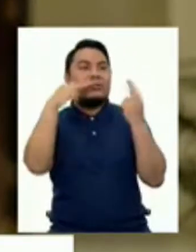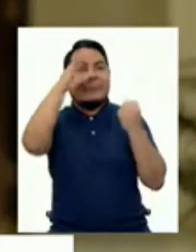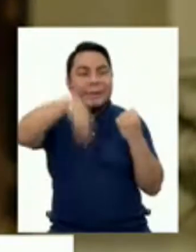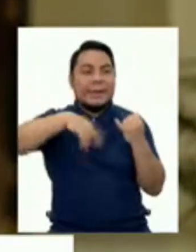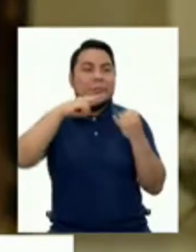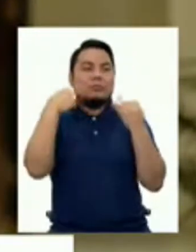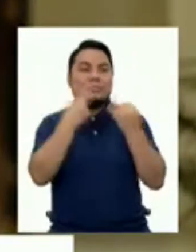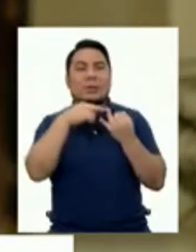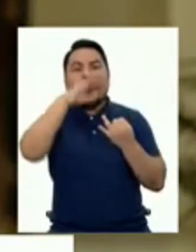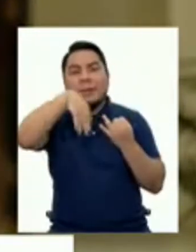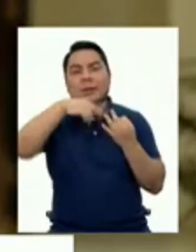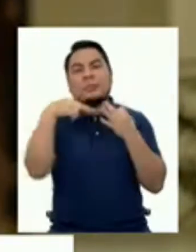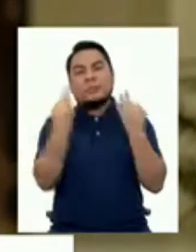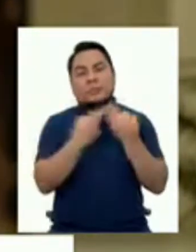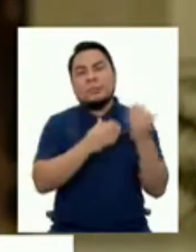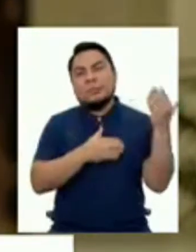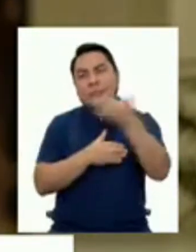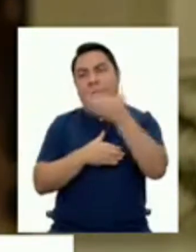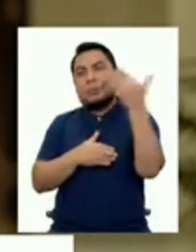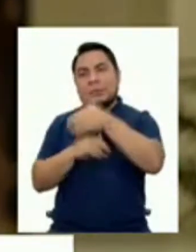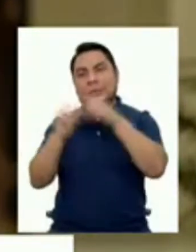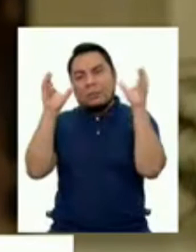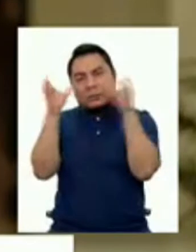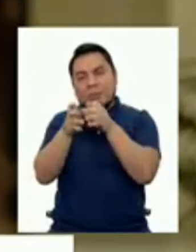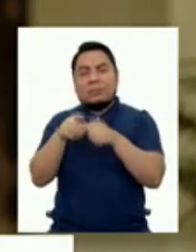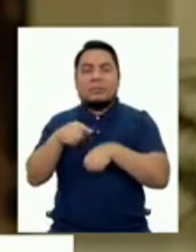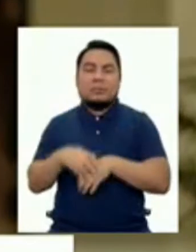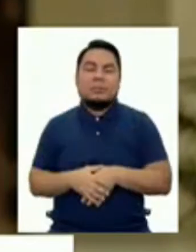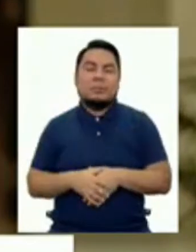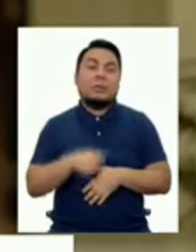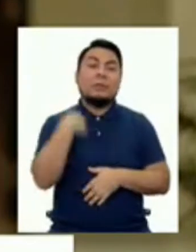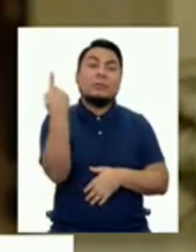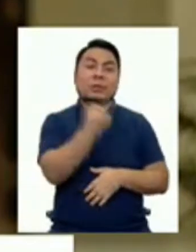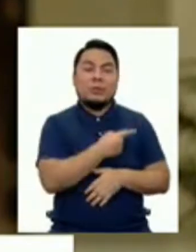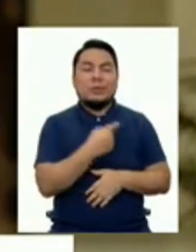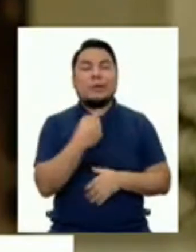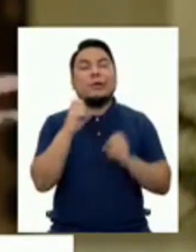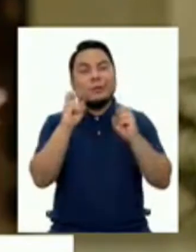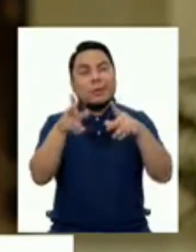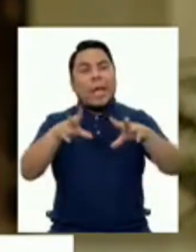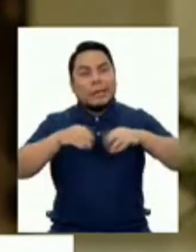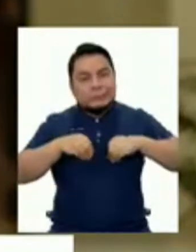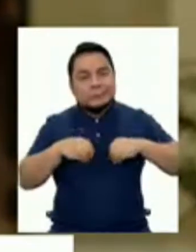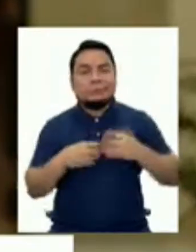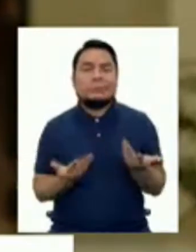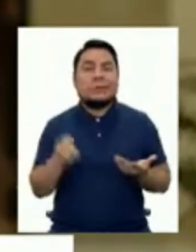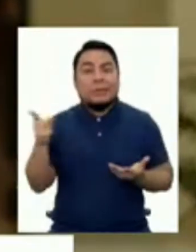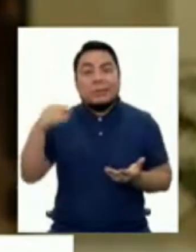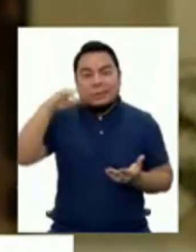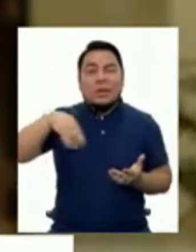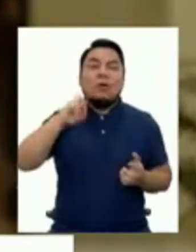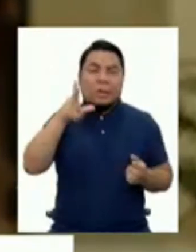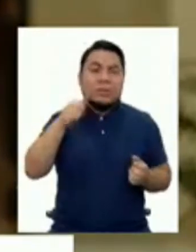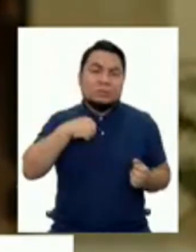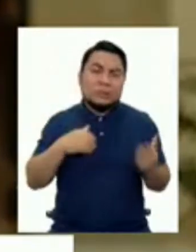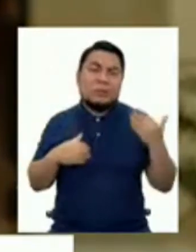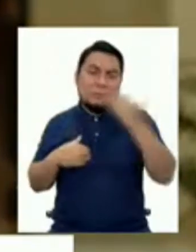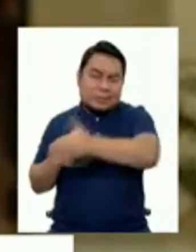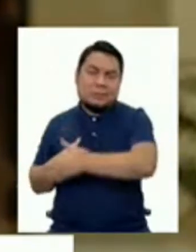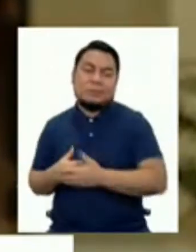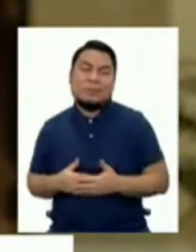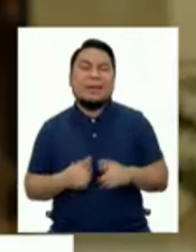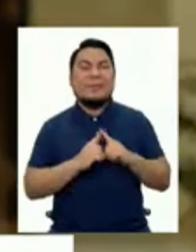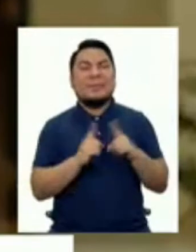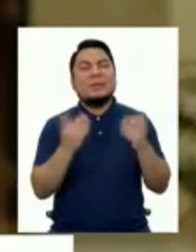que estar dedicándolas al Congreso de la República. Y lo hacemos, y sí lo hacemos las veces que quieran, pero